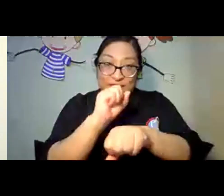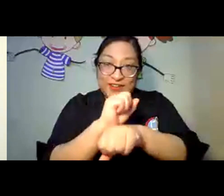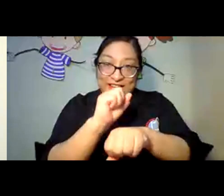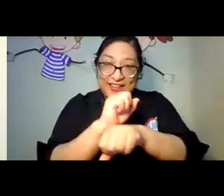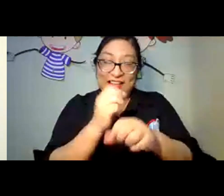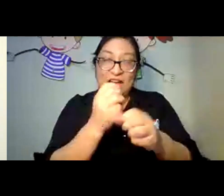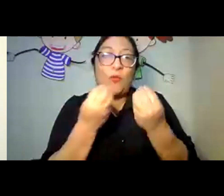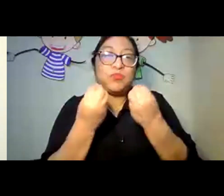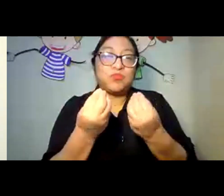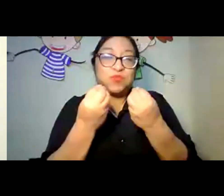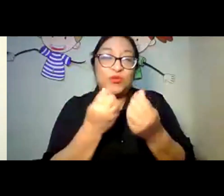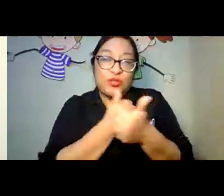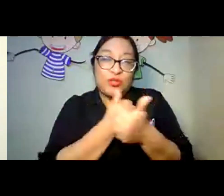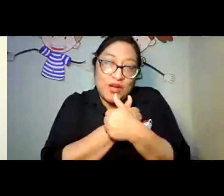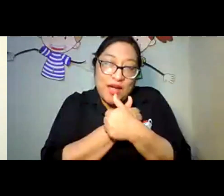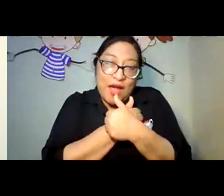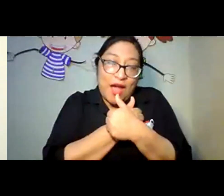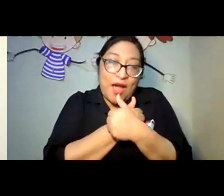para cada uno de ustedes.